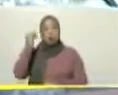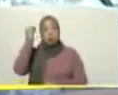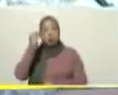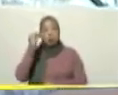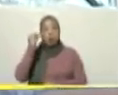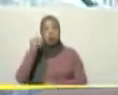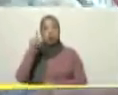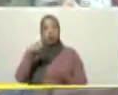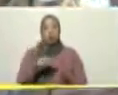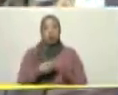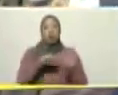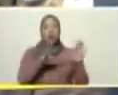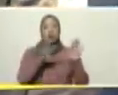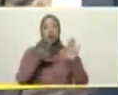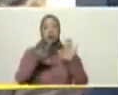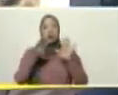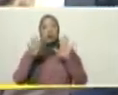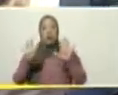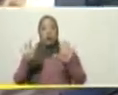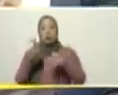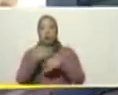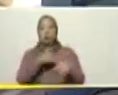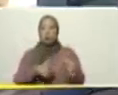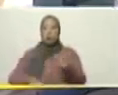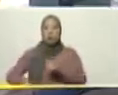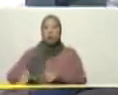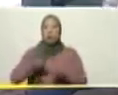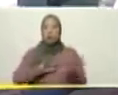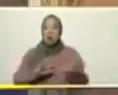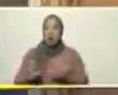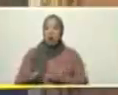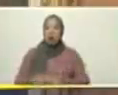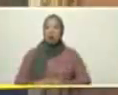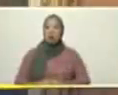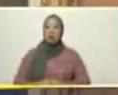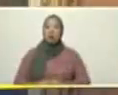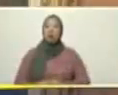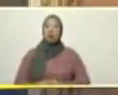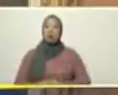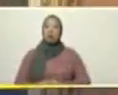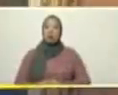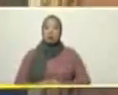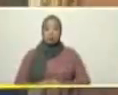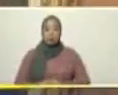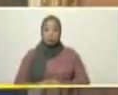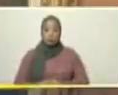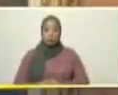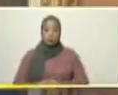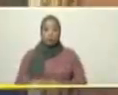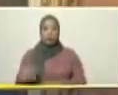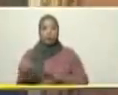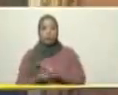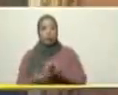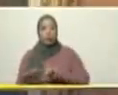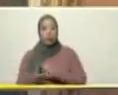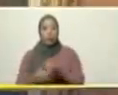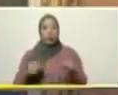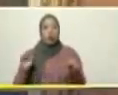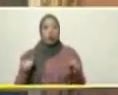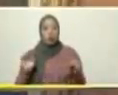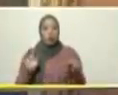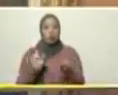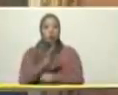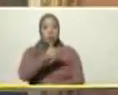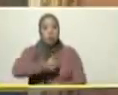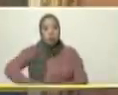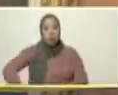1964, eso es historia pasada, Maduro, ya deja de hablar de eso, ¿vale? El golpe de Estado contra el gran Salvador